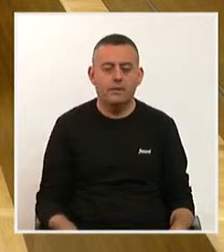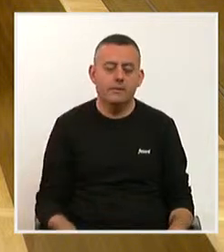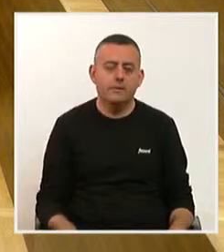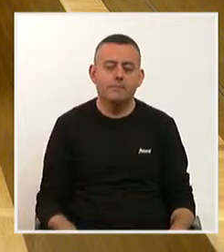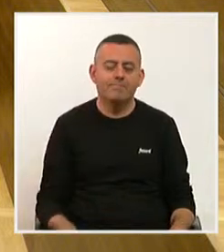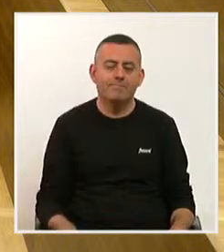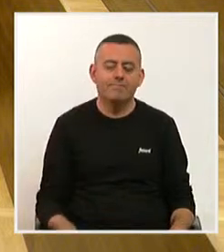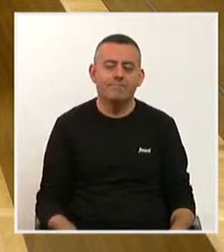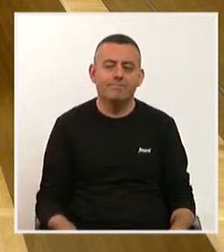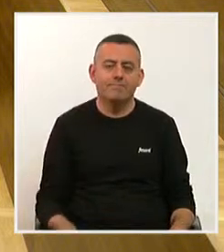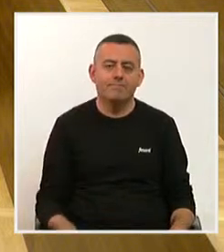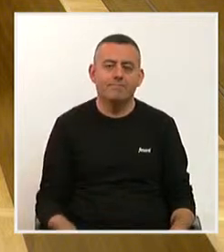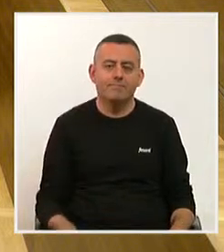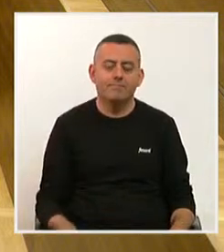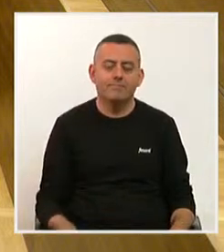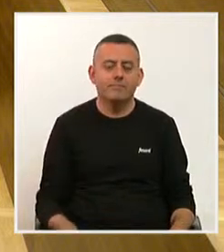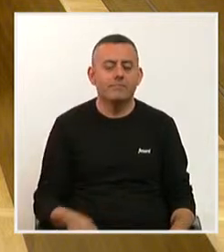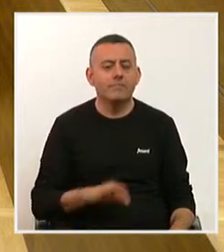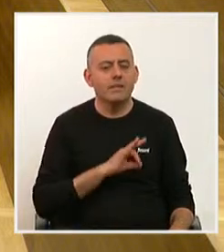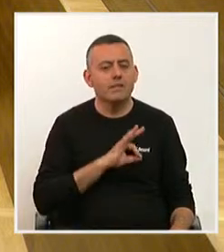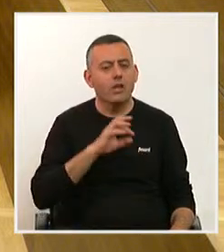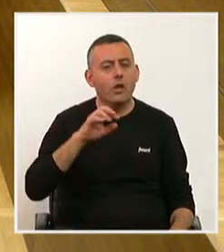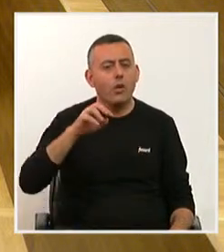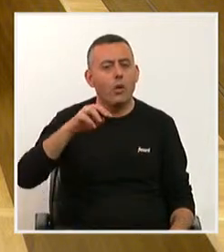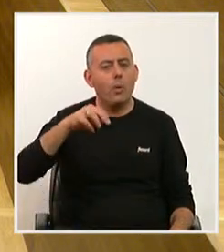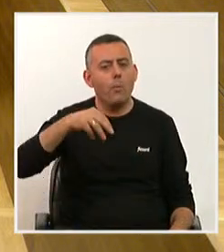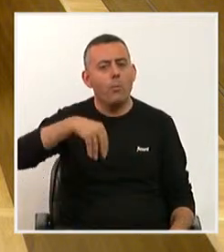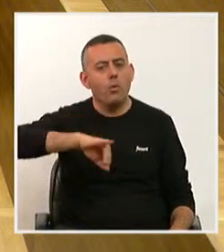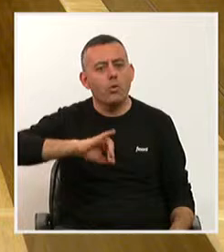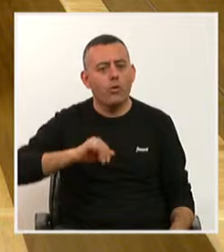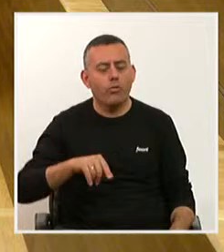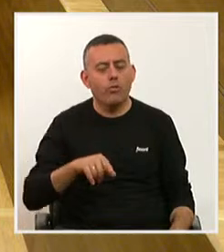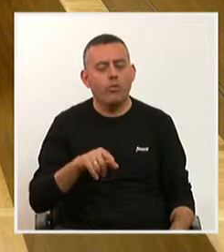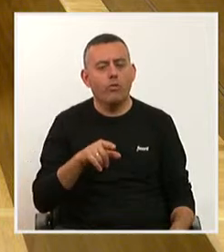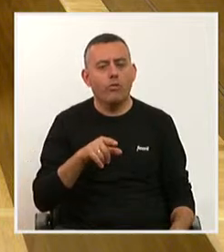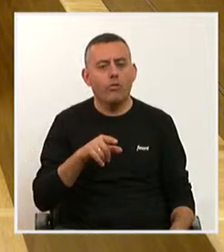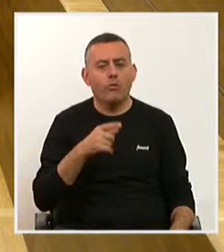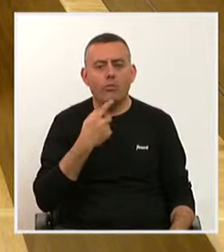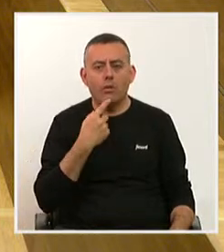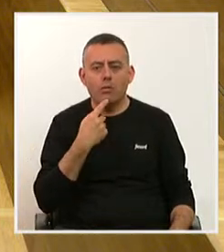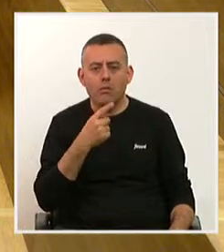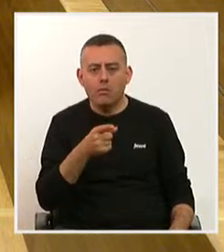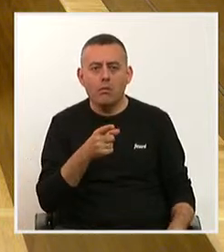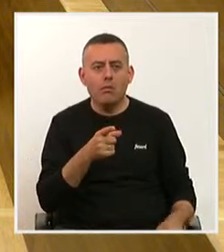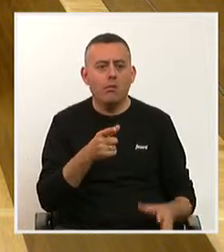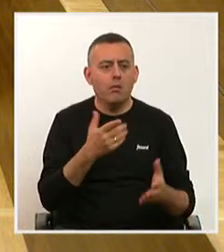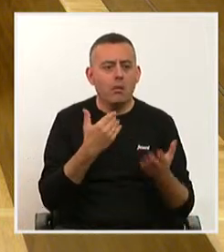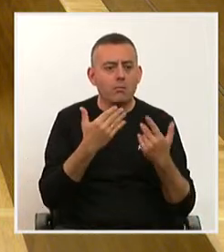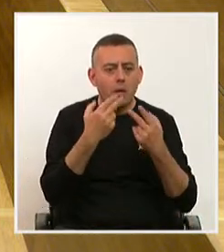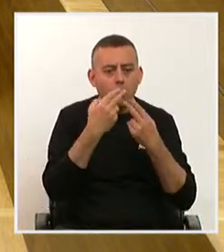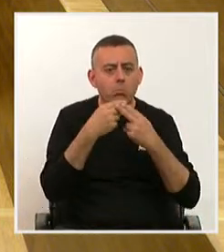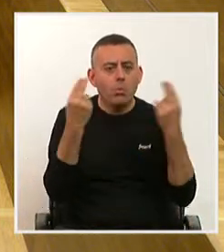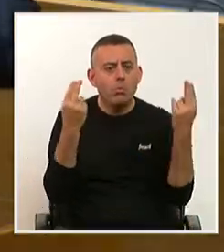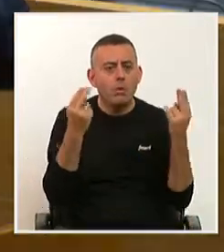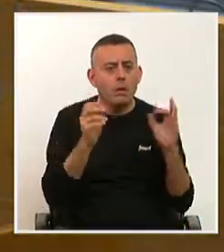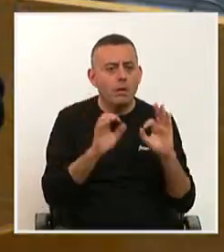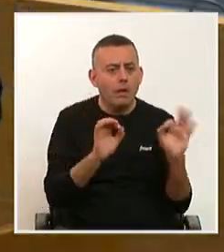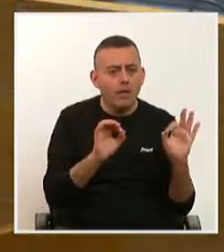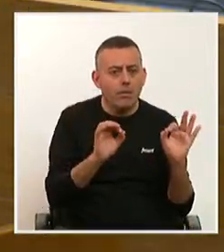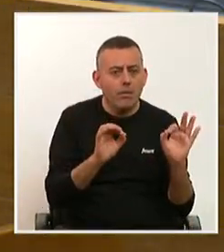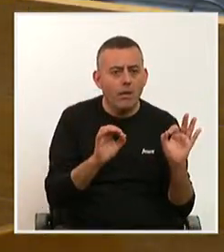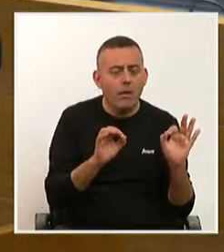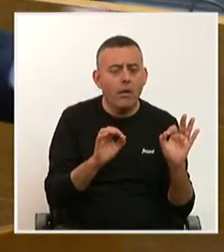Muñoz que el peso hable de puerta de atrás y sin audiencia pública Ah y de no dejar hablar a los demás